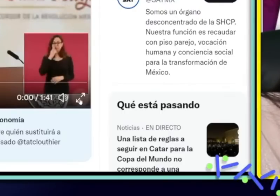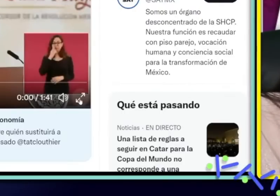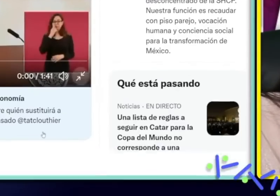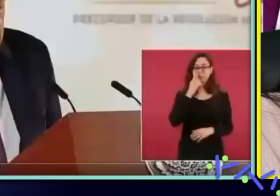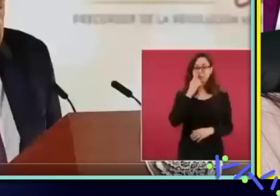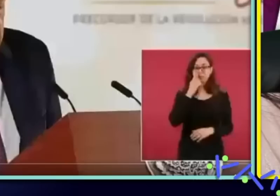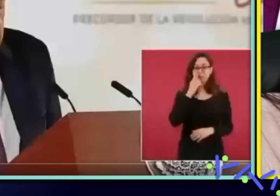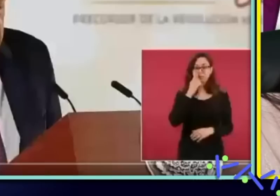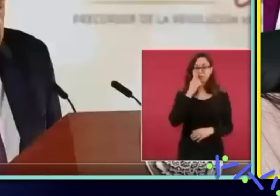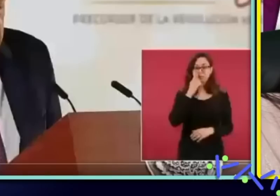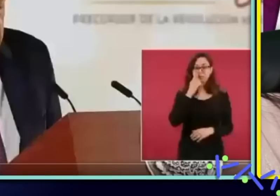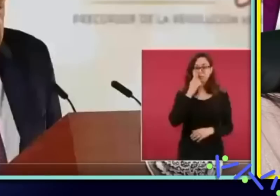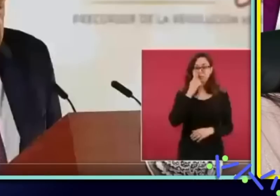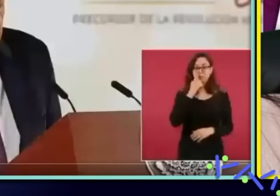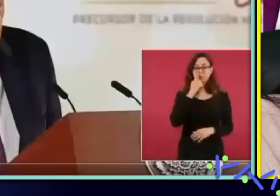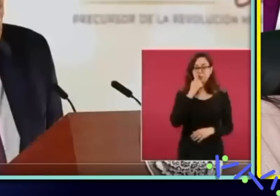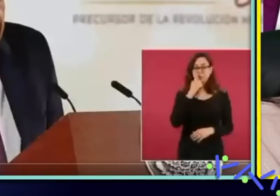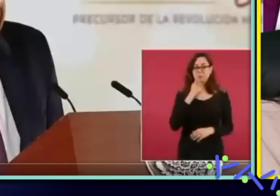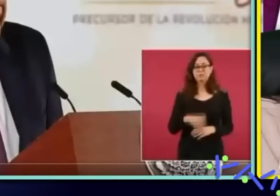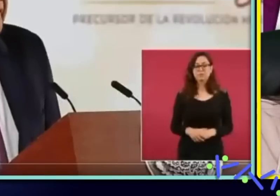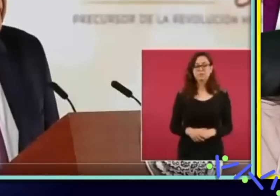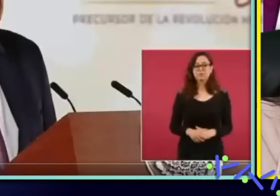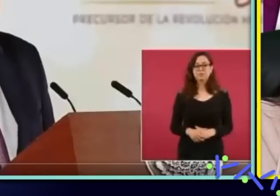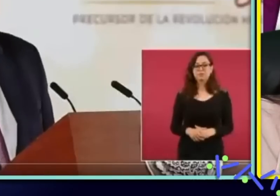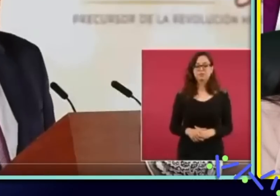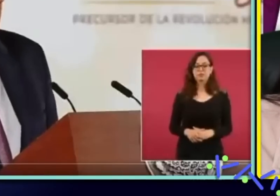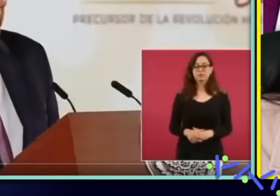de Economía. Vamos a escuchar. De nombrarla